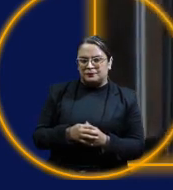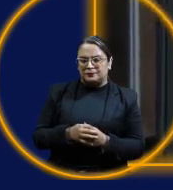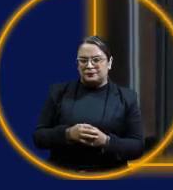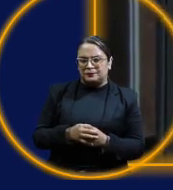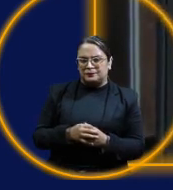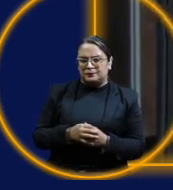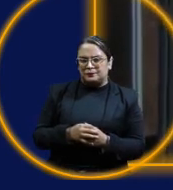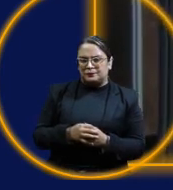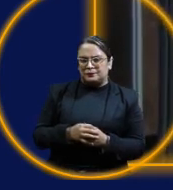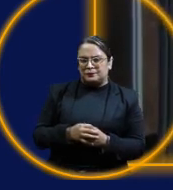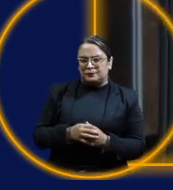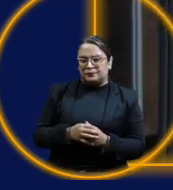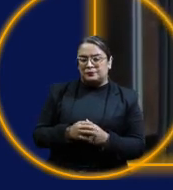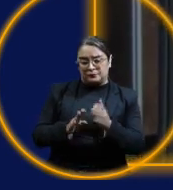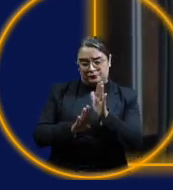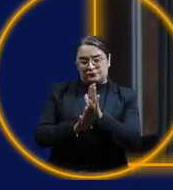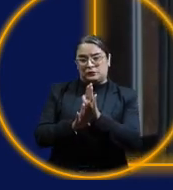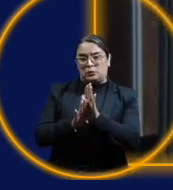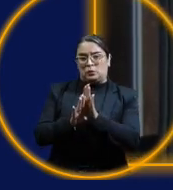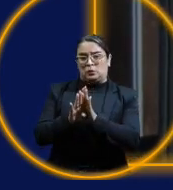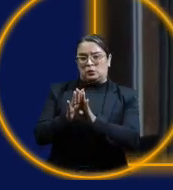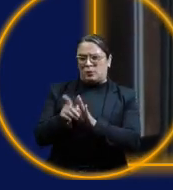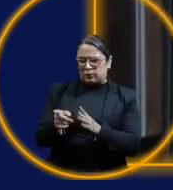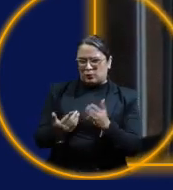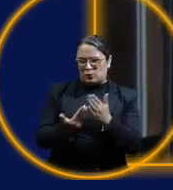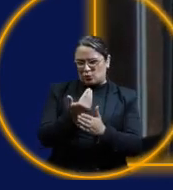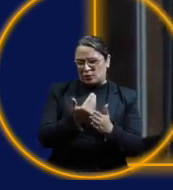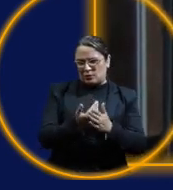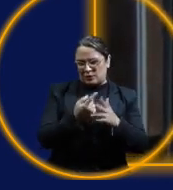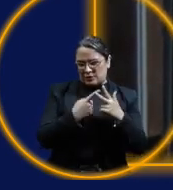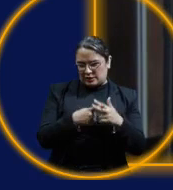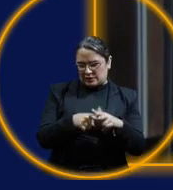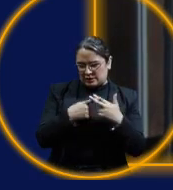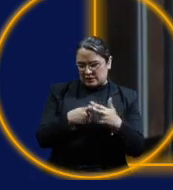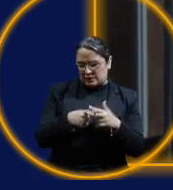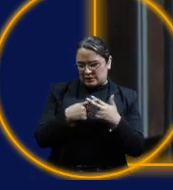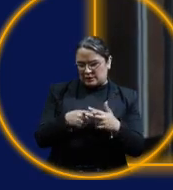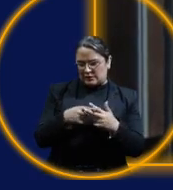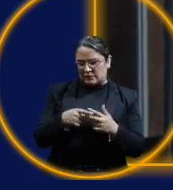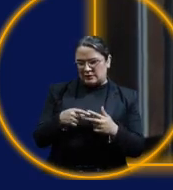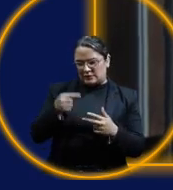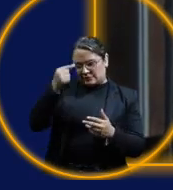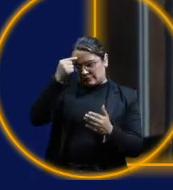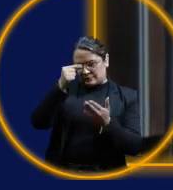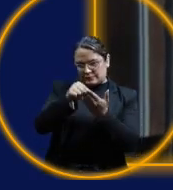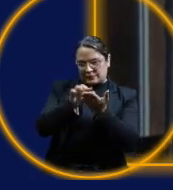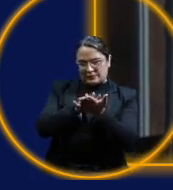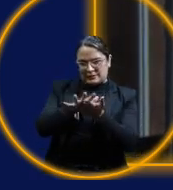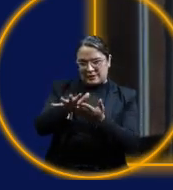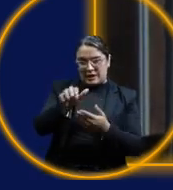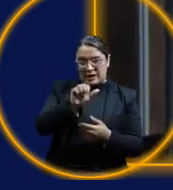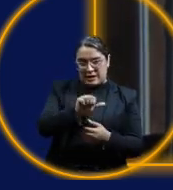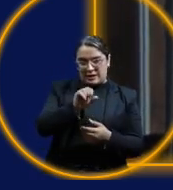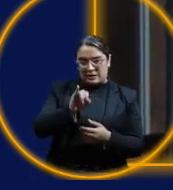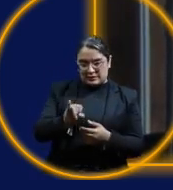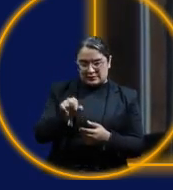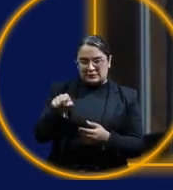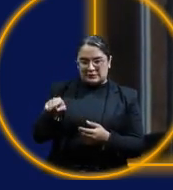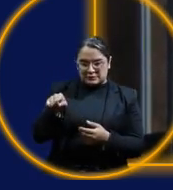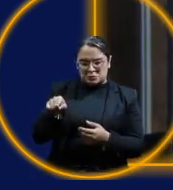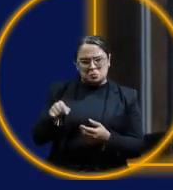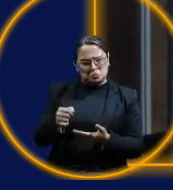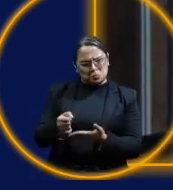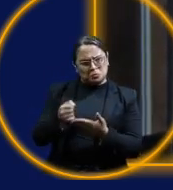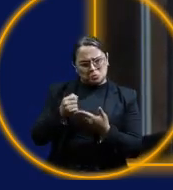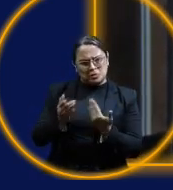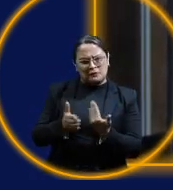existencia prevalencia de estas herramientas como raban o herramientas de Inteligencia artificial o todas las cosas que hacen que sea más